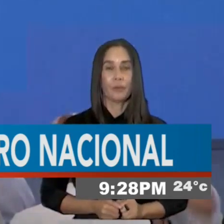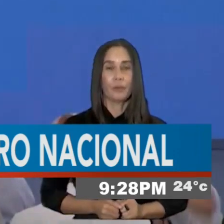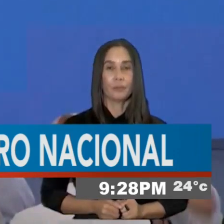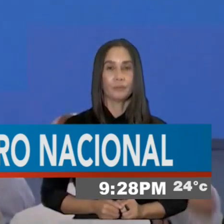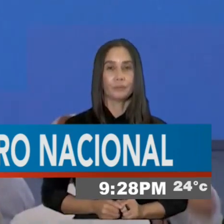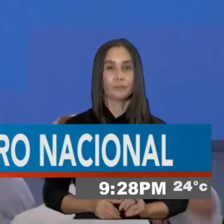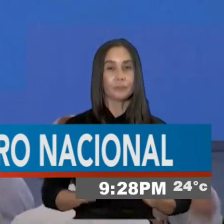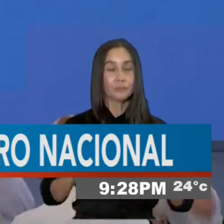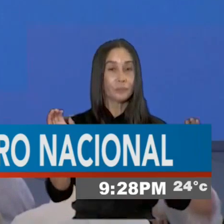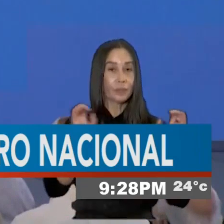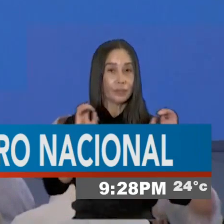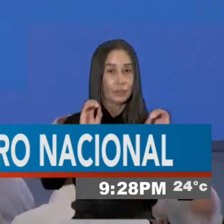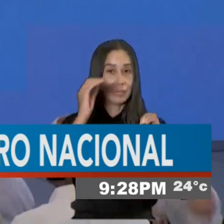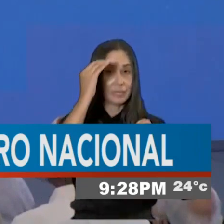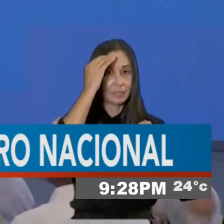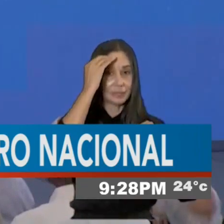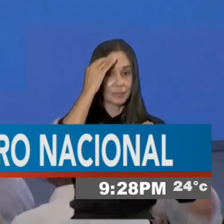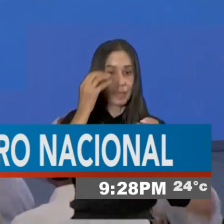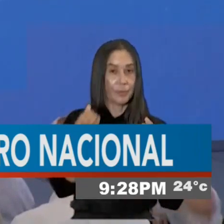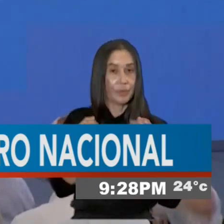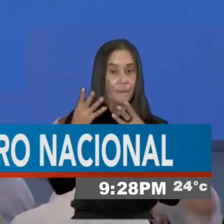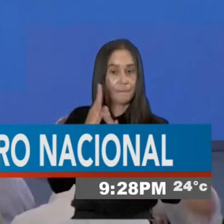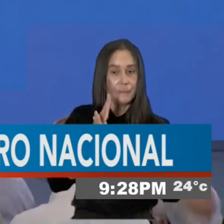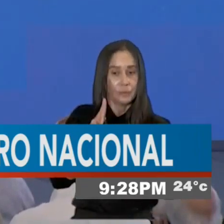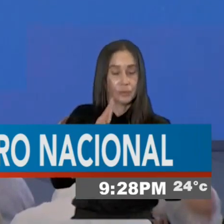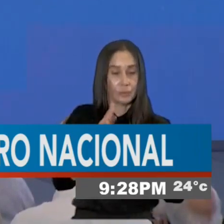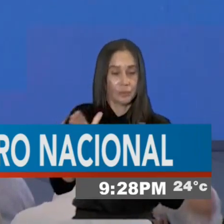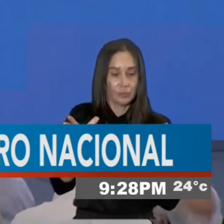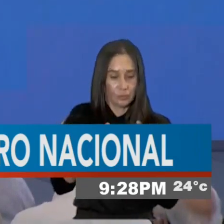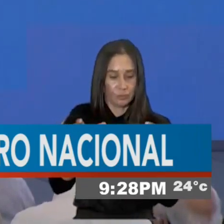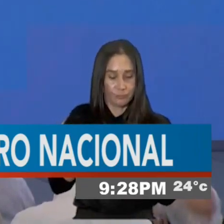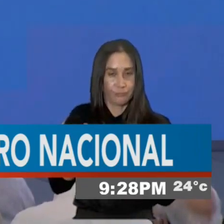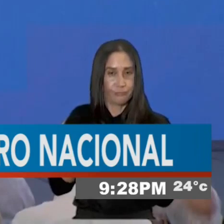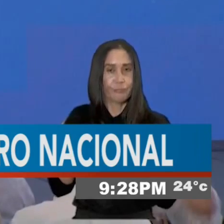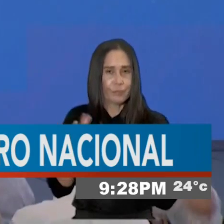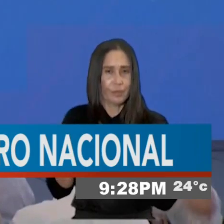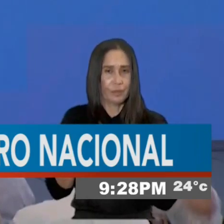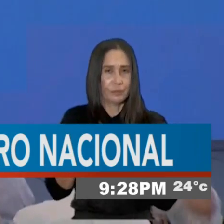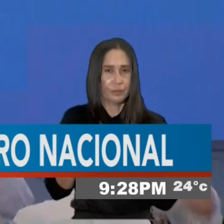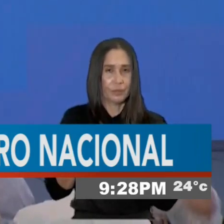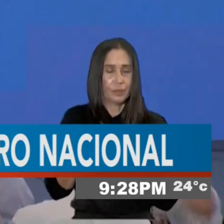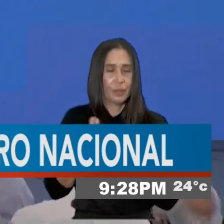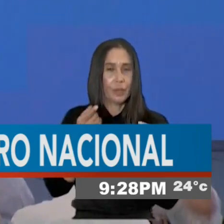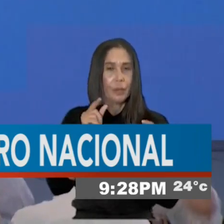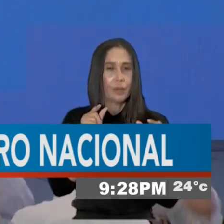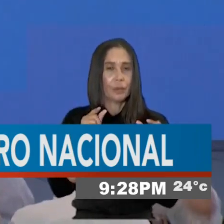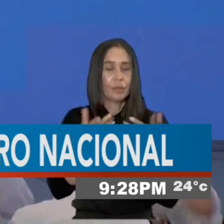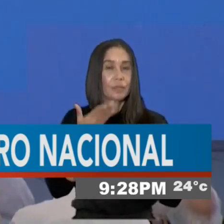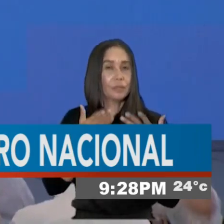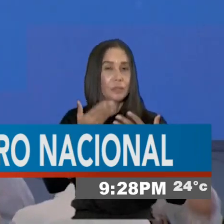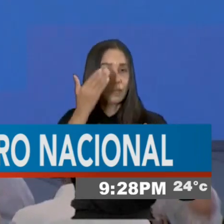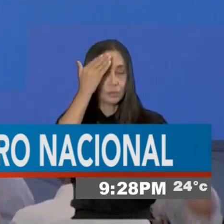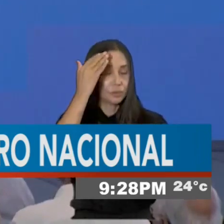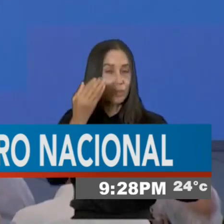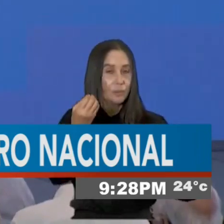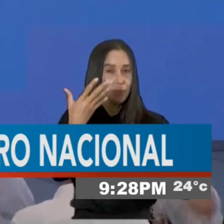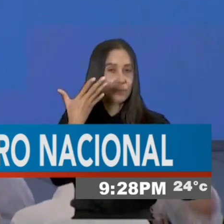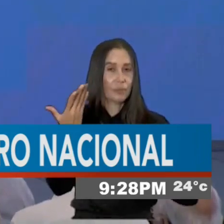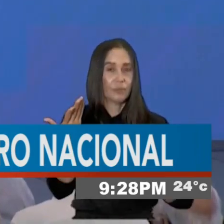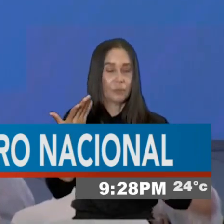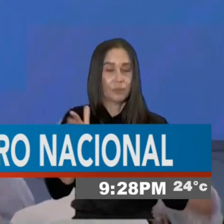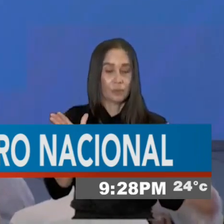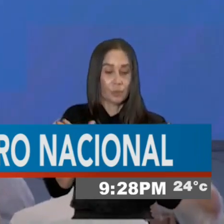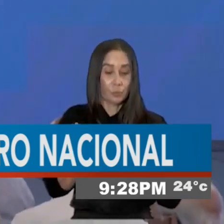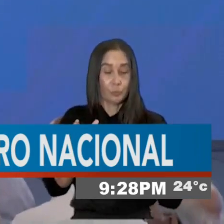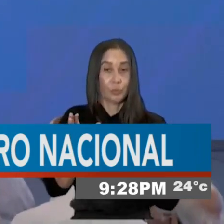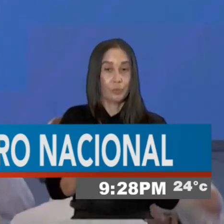en la Asamblea Nacional hay muchas limitaciones de espacio. O no que nadie, pero poca gente, y no tiene por qué enterarse mucha